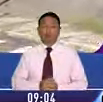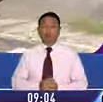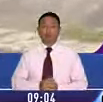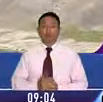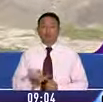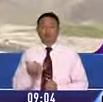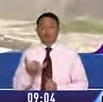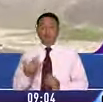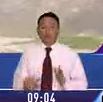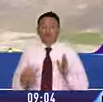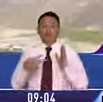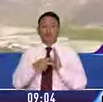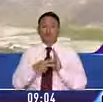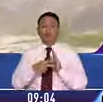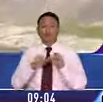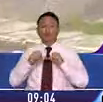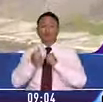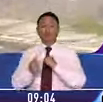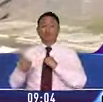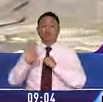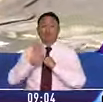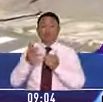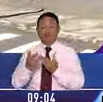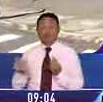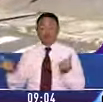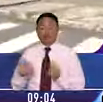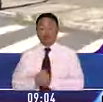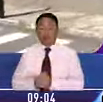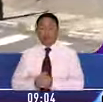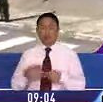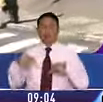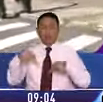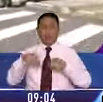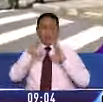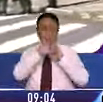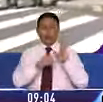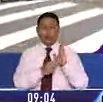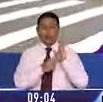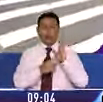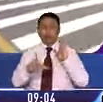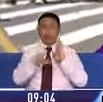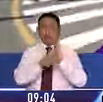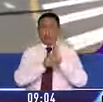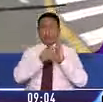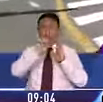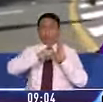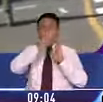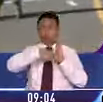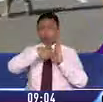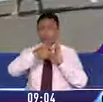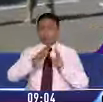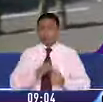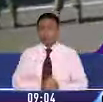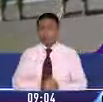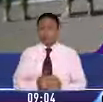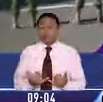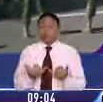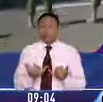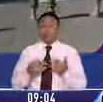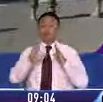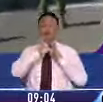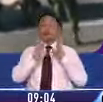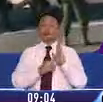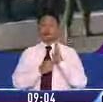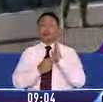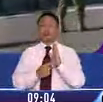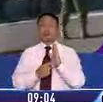la activación de la muerte cruzada, este mecanismo completamente legal, completamente democrático, que lo establece la